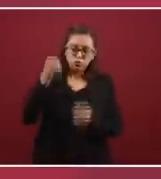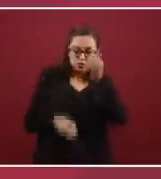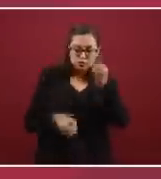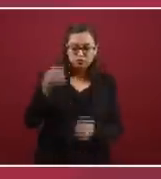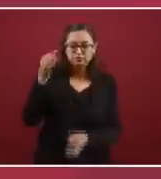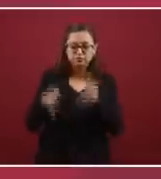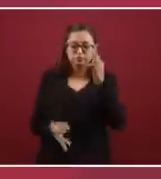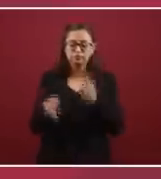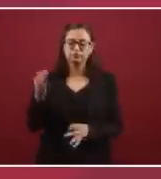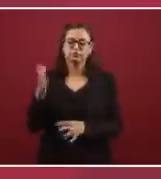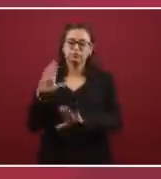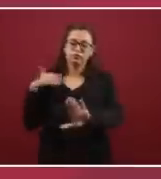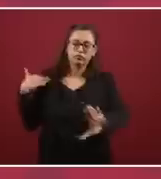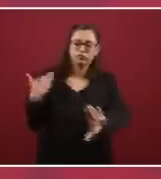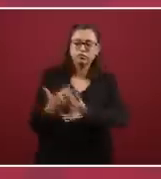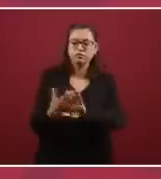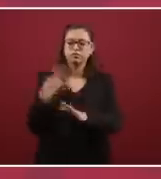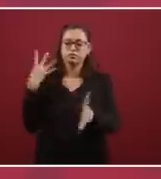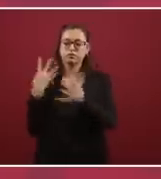a los